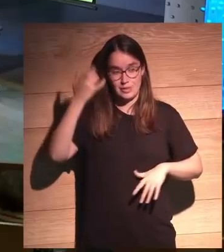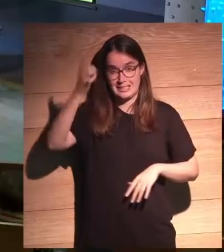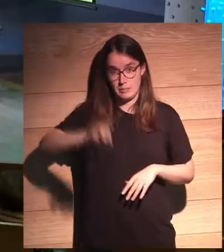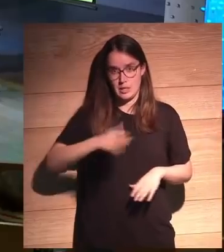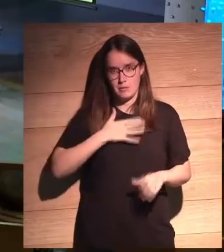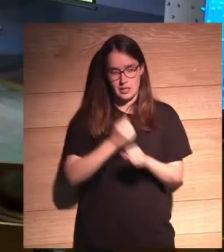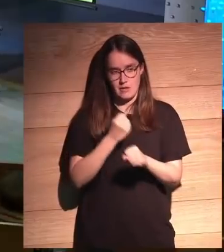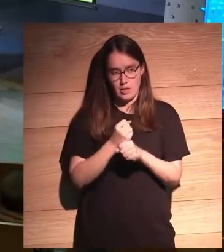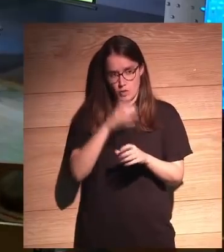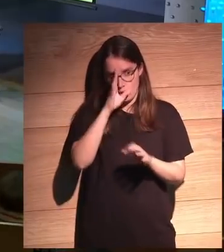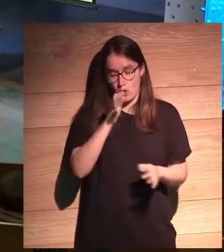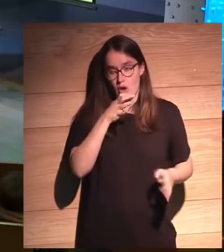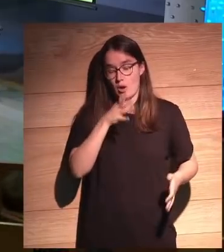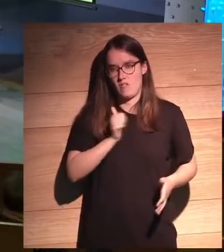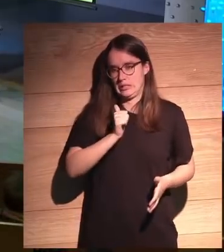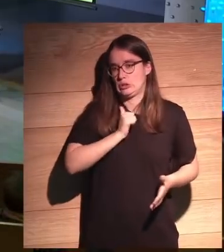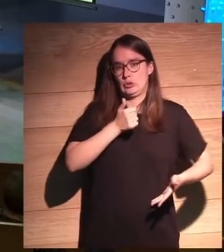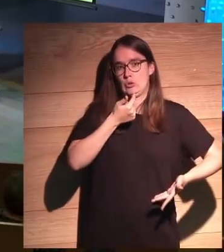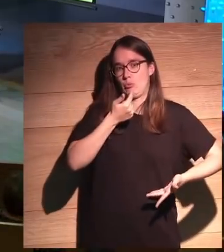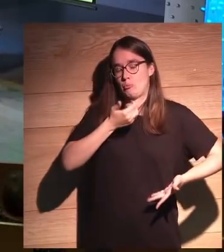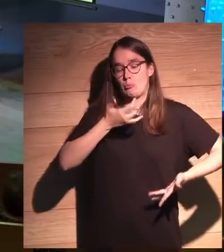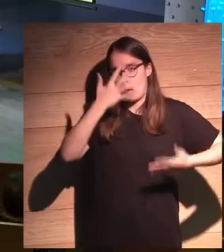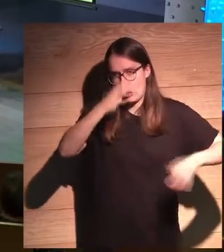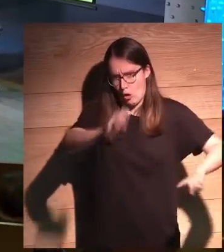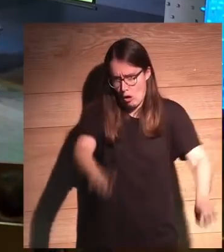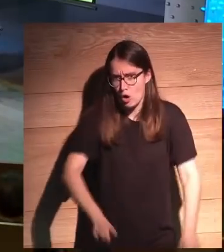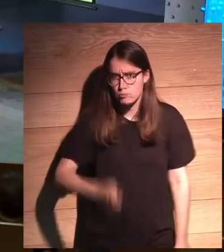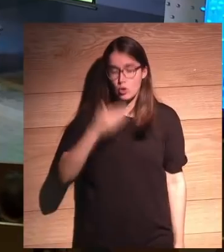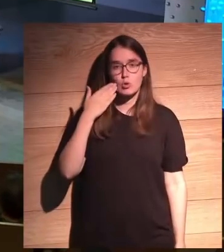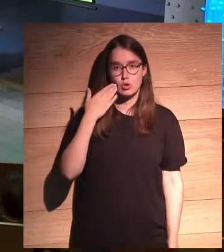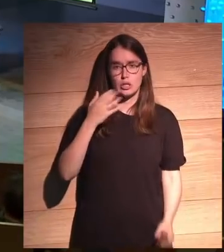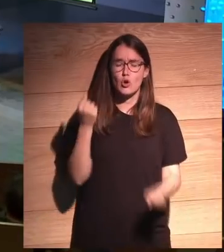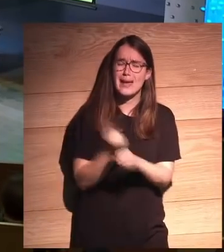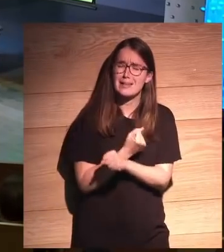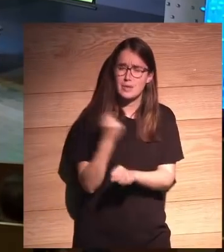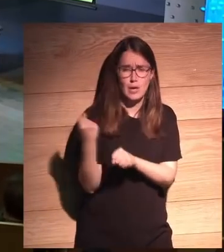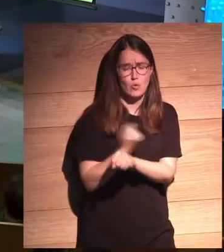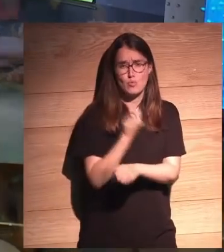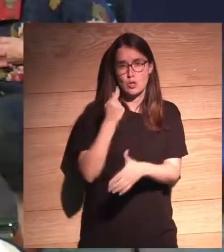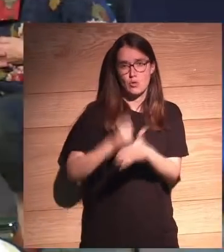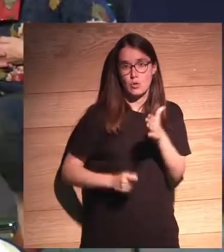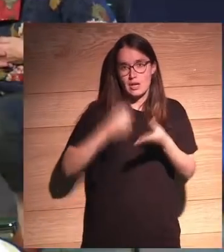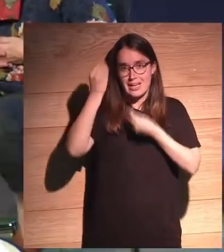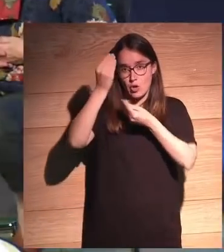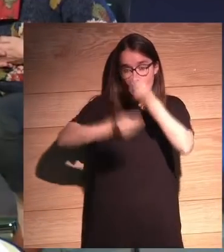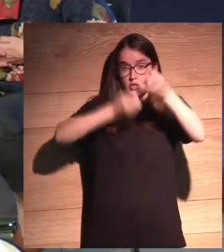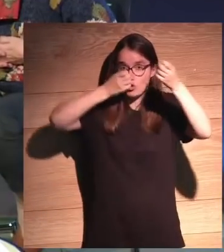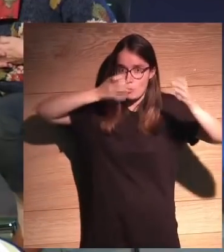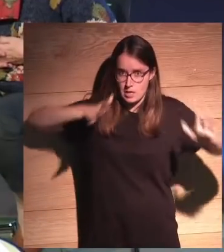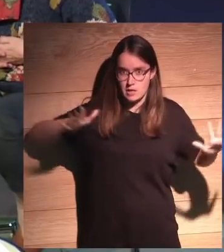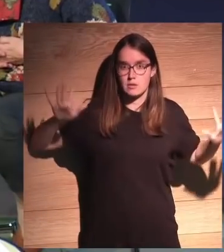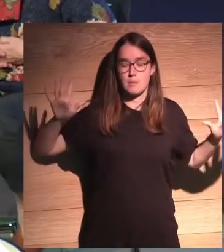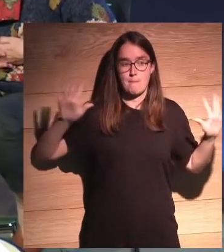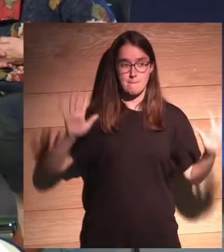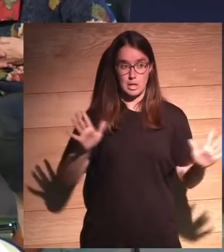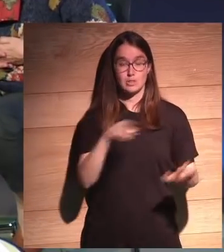de mi trabajo. No me voy a poner aquí en plan falsamente modesta y humilde, no. He currado muchísimo y creo que lo he hecho bien.